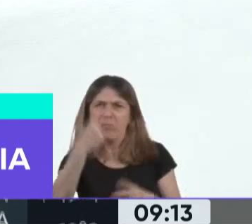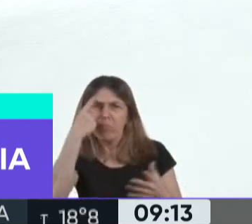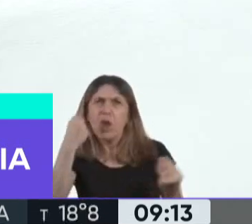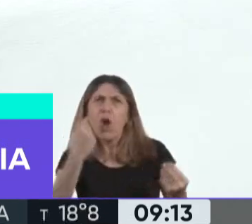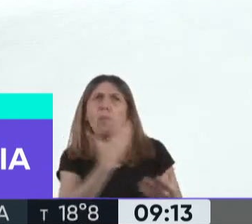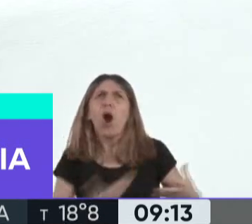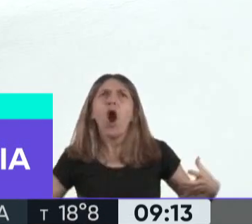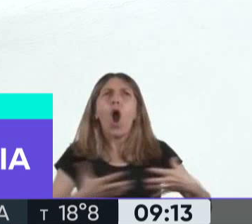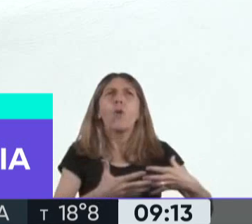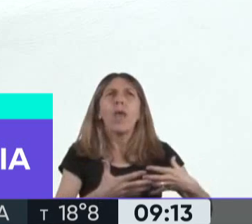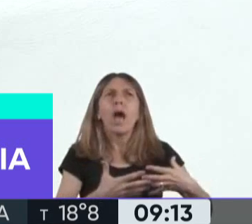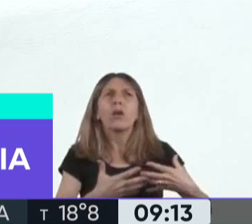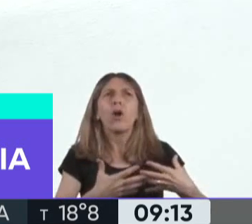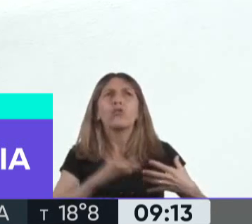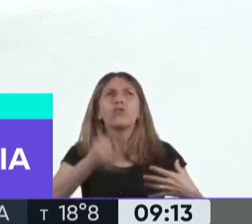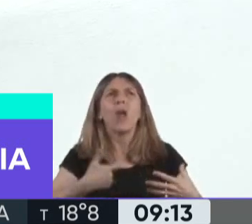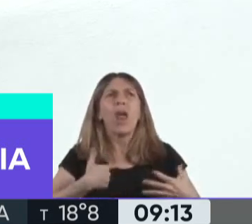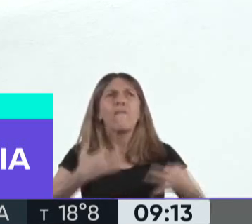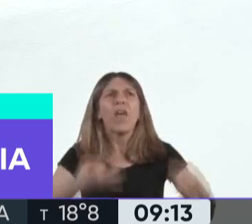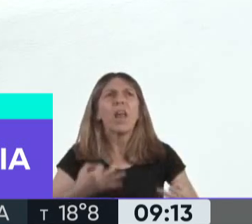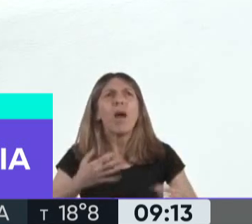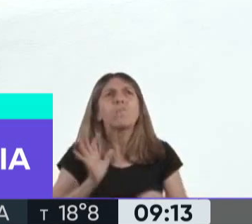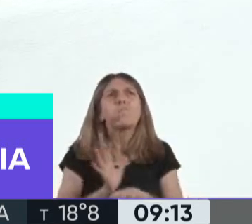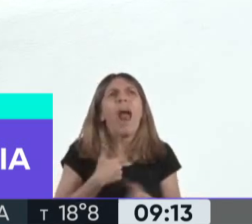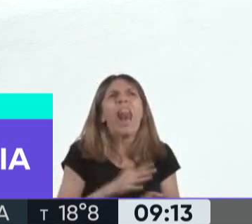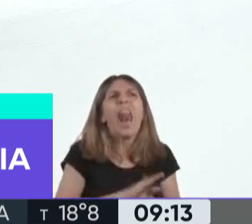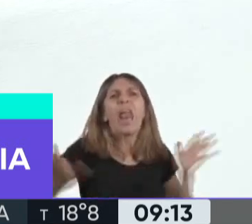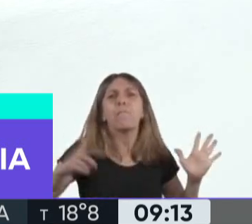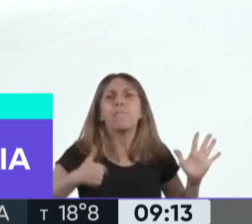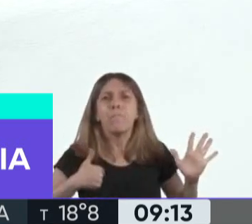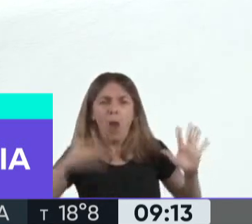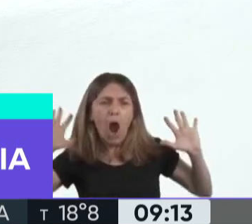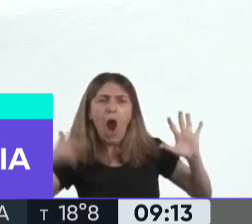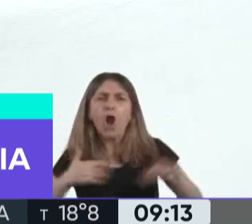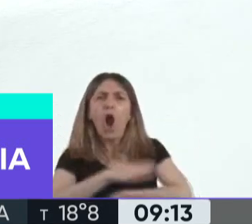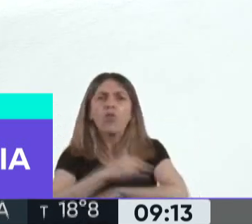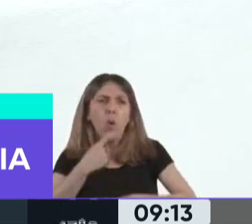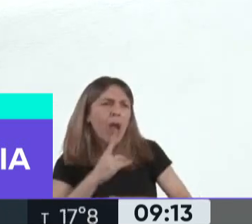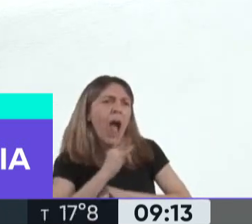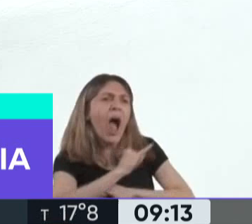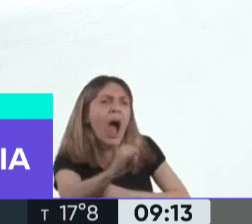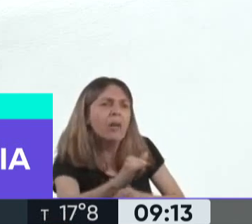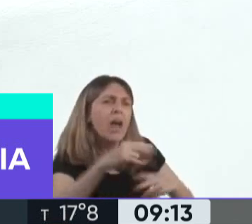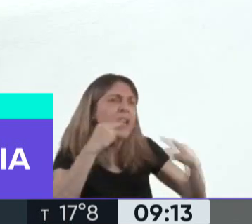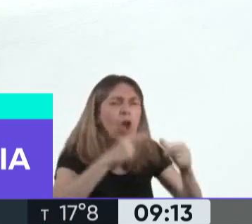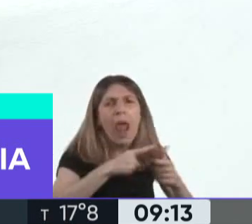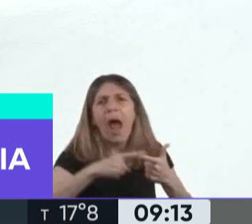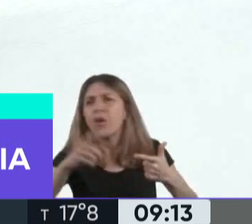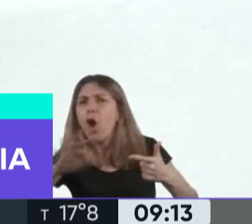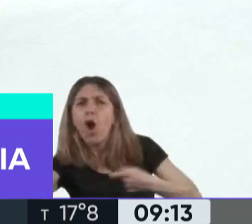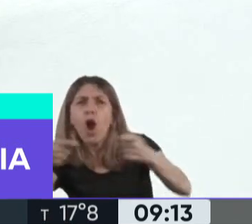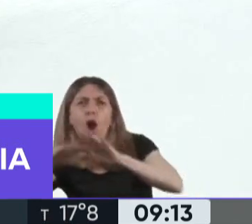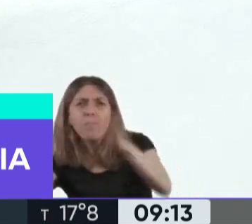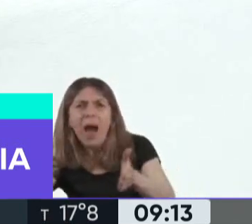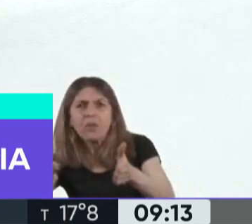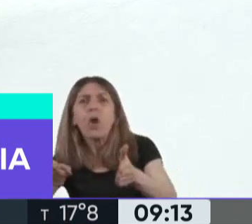con qué autoridad se le puede hablar, por ejemplo, al comerciante de un restaurante o de cualquier lugar que usted indique que esté contemplado en